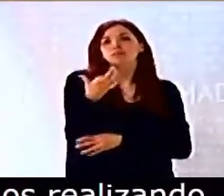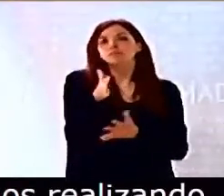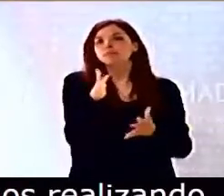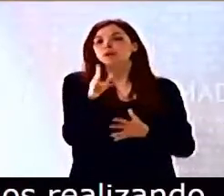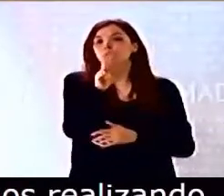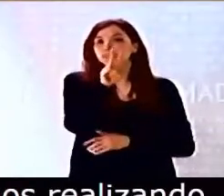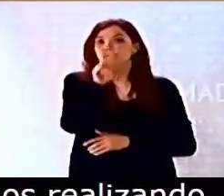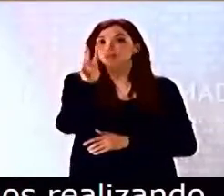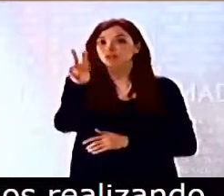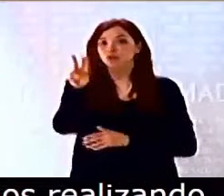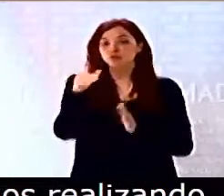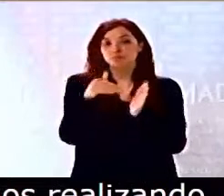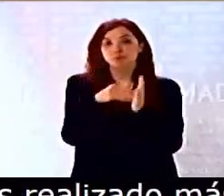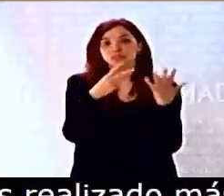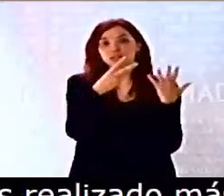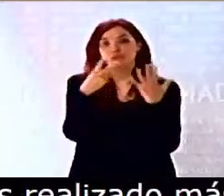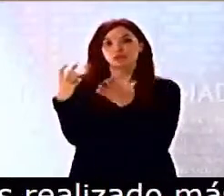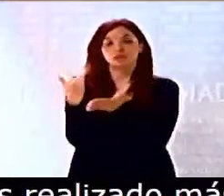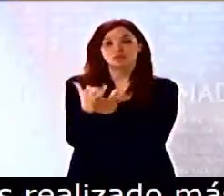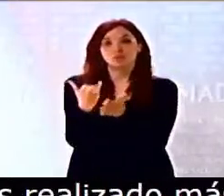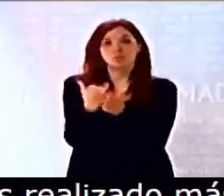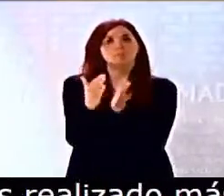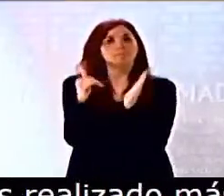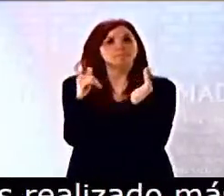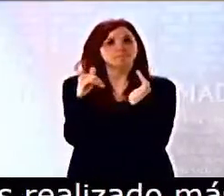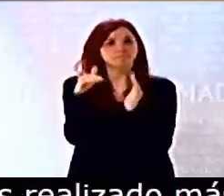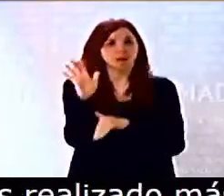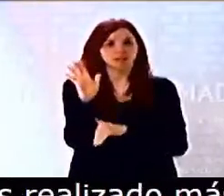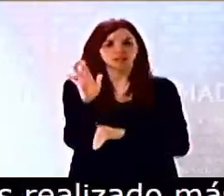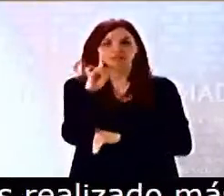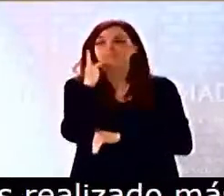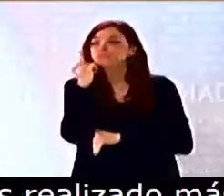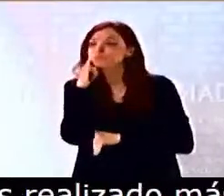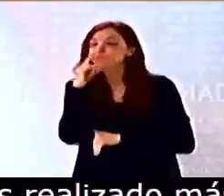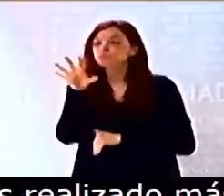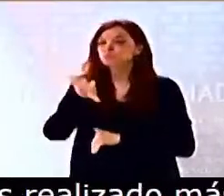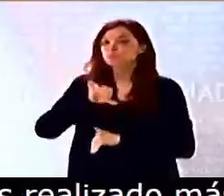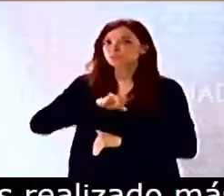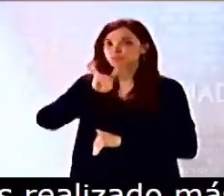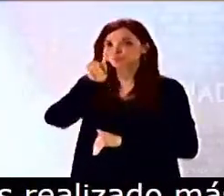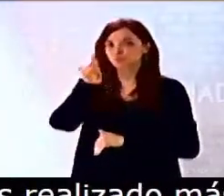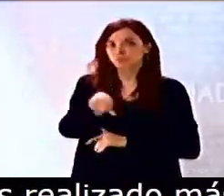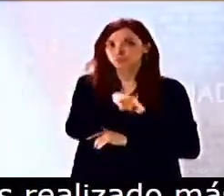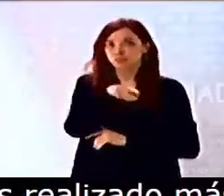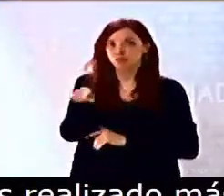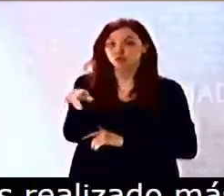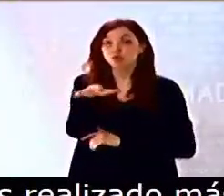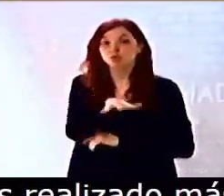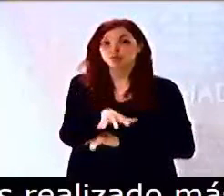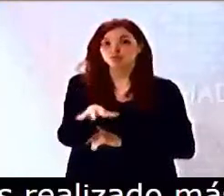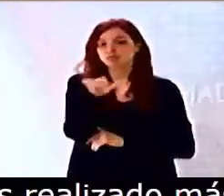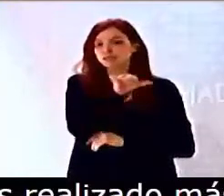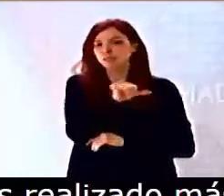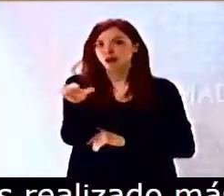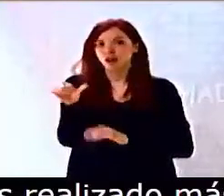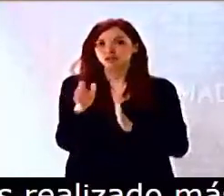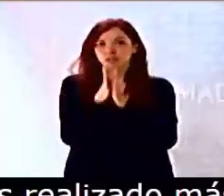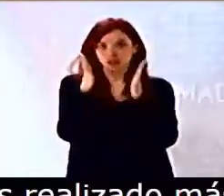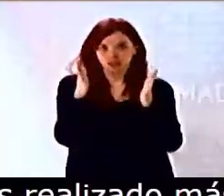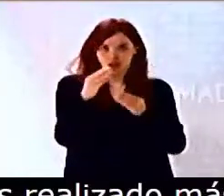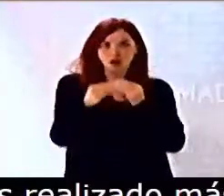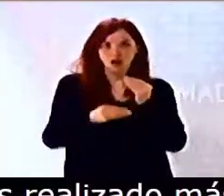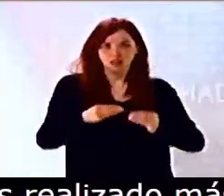de 22.700 pruebas diagnósticas de infección activa en la semana de la Semana